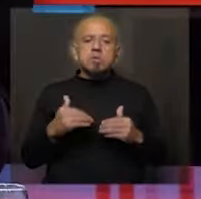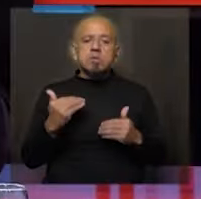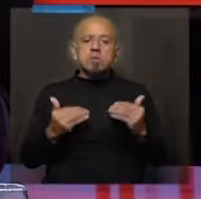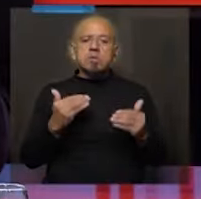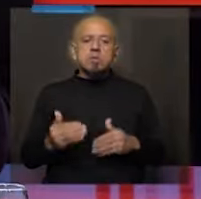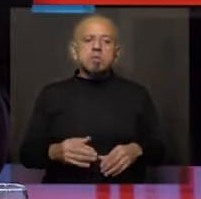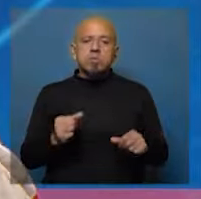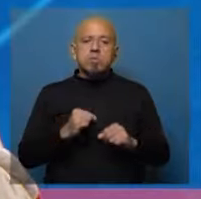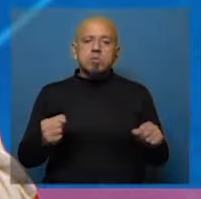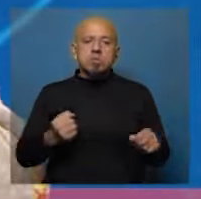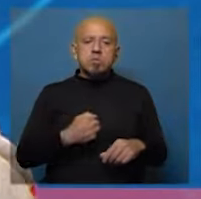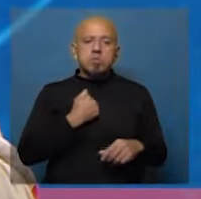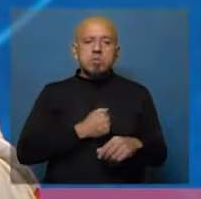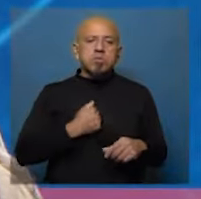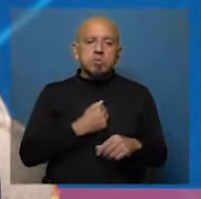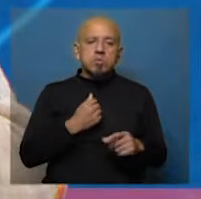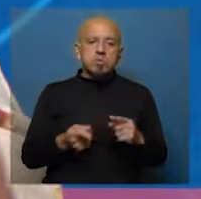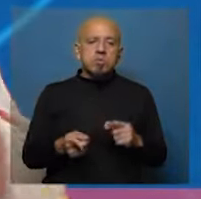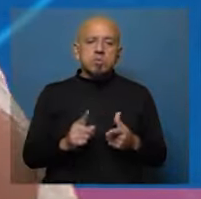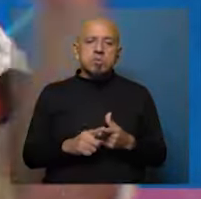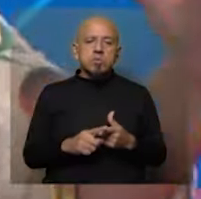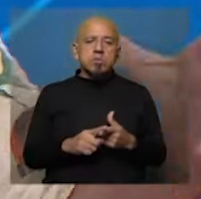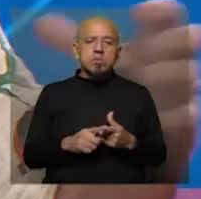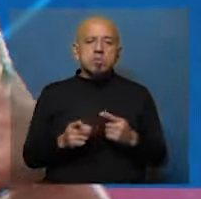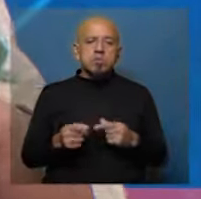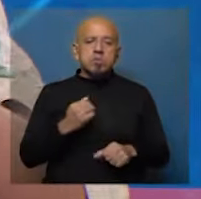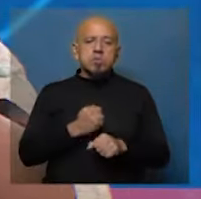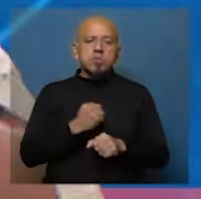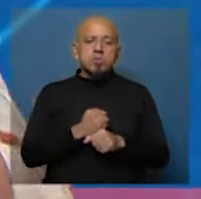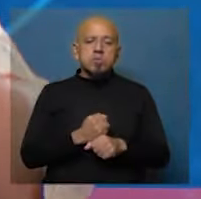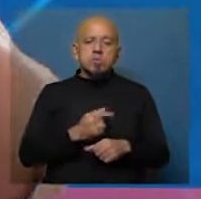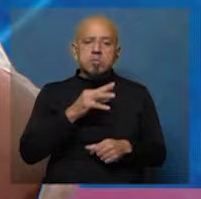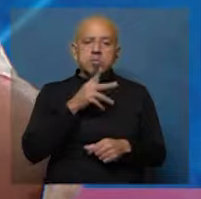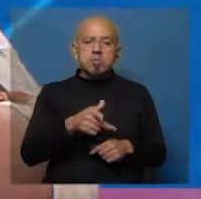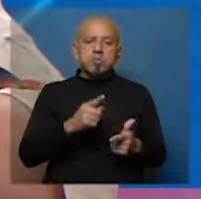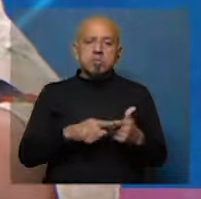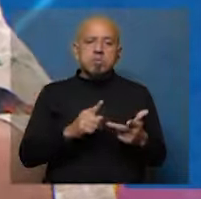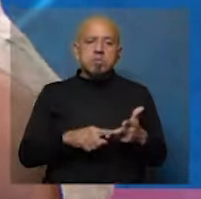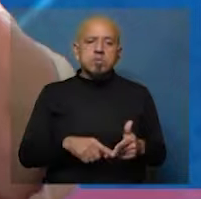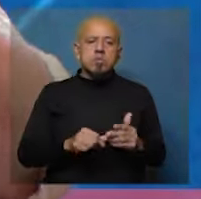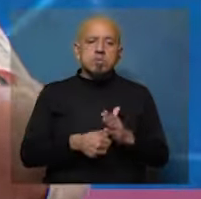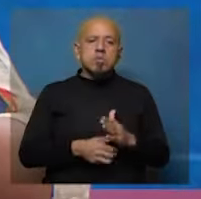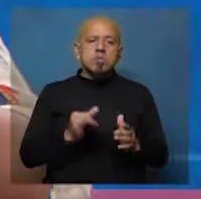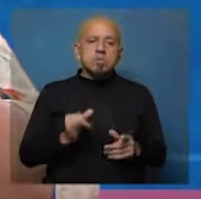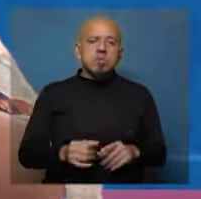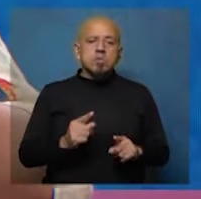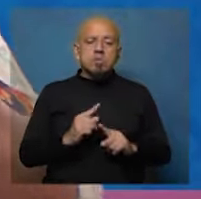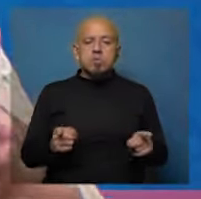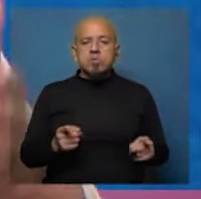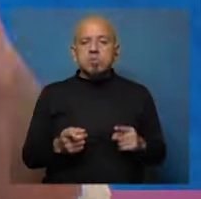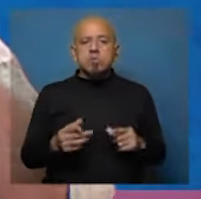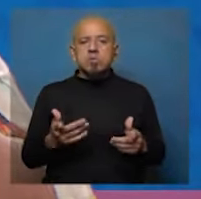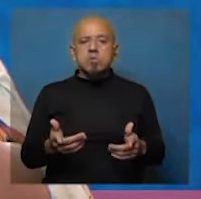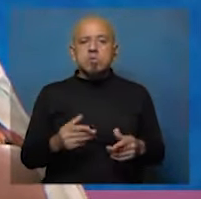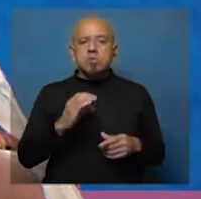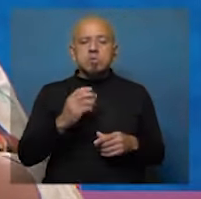podés llegar a tener es inmenso eh tu trabajo Tus hijos tienen pensión no se la van a otorgar tienen